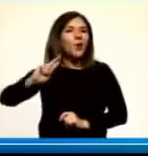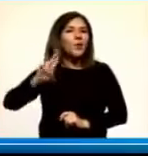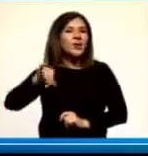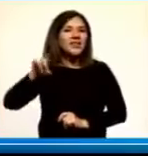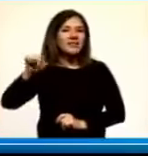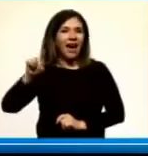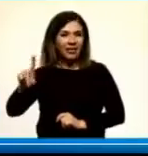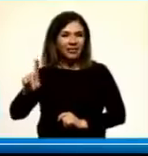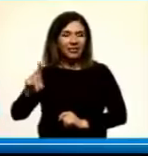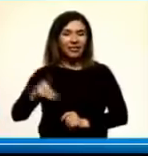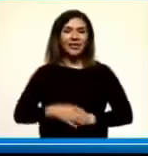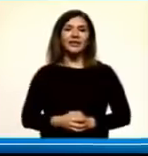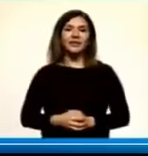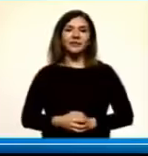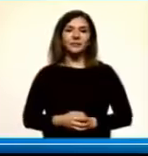unidades.